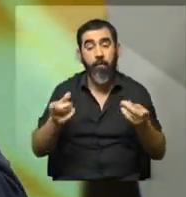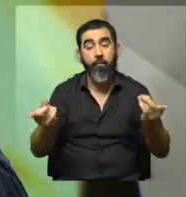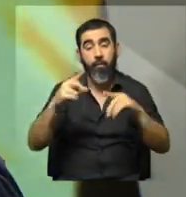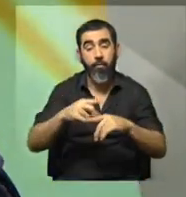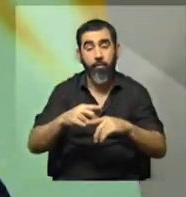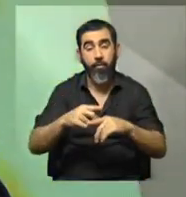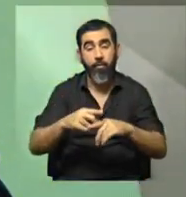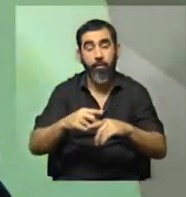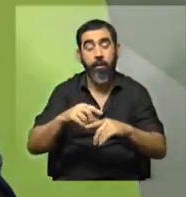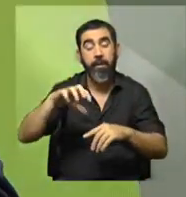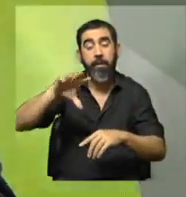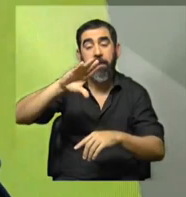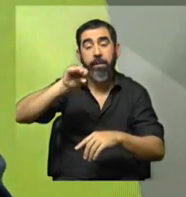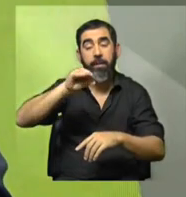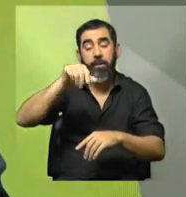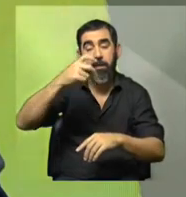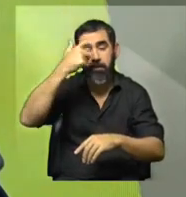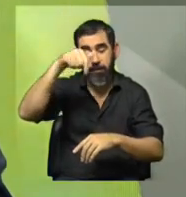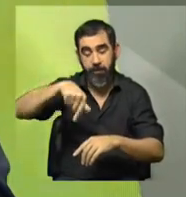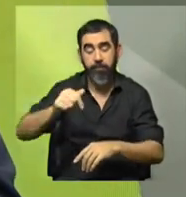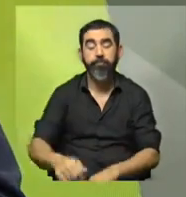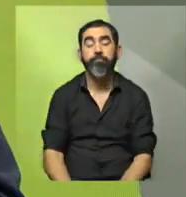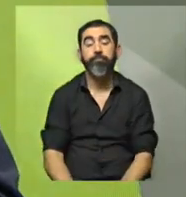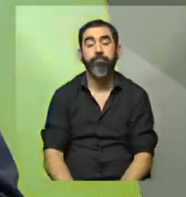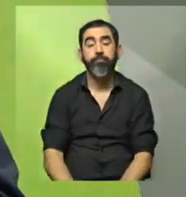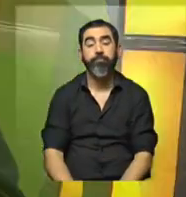vuelta, Títeres y Ciencia aquí en Estudios en TV Ciudad.